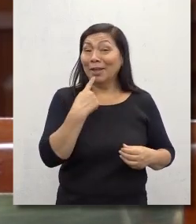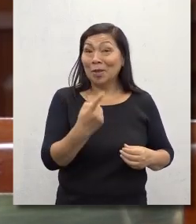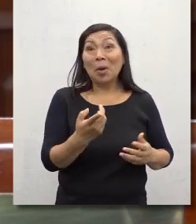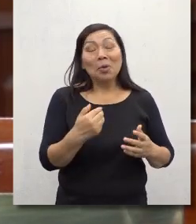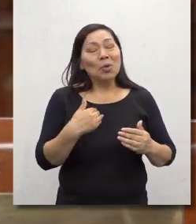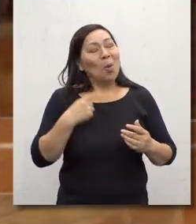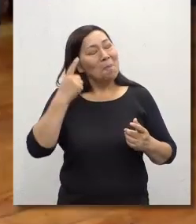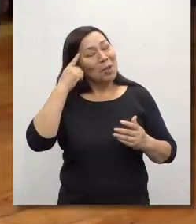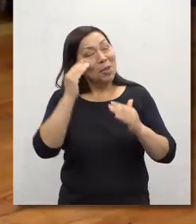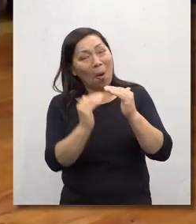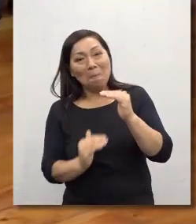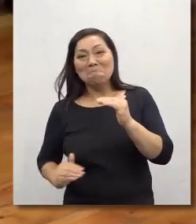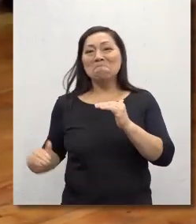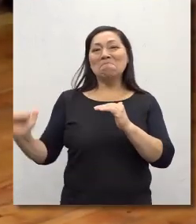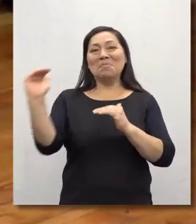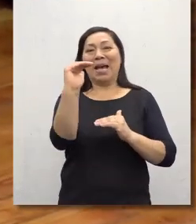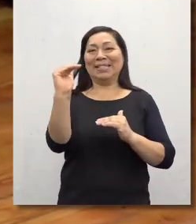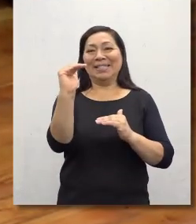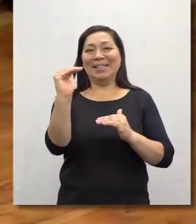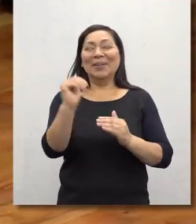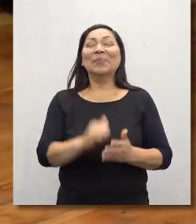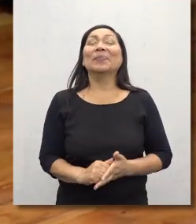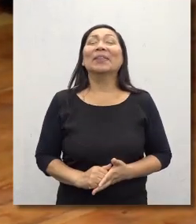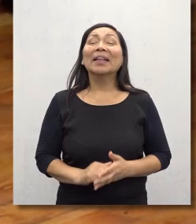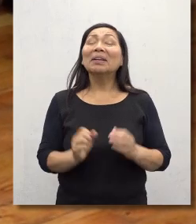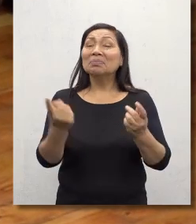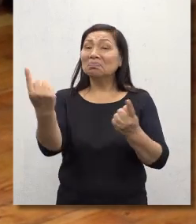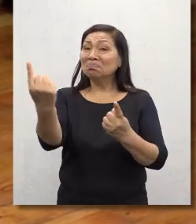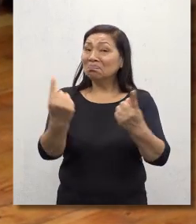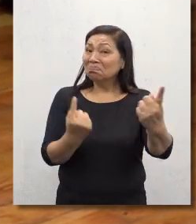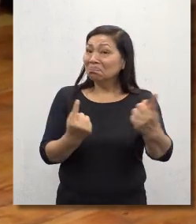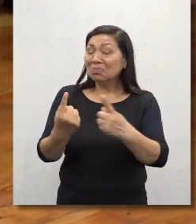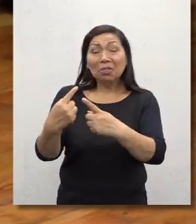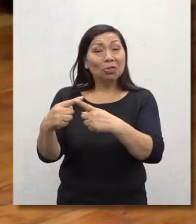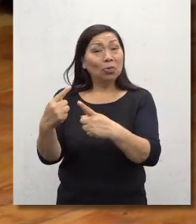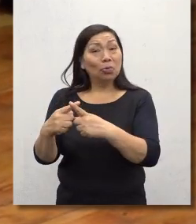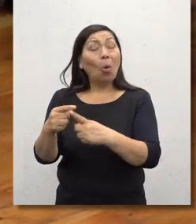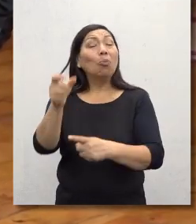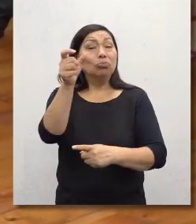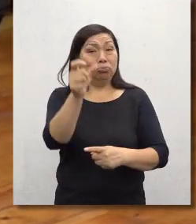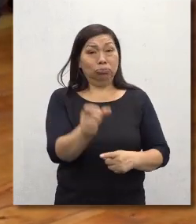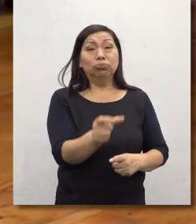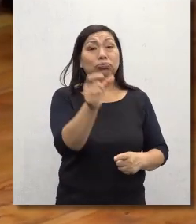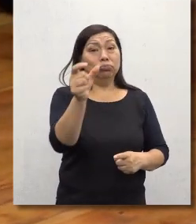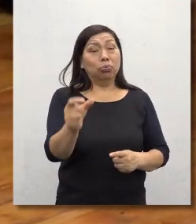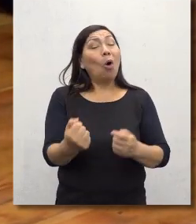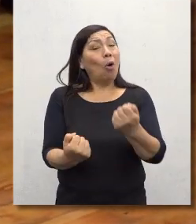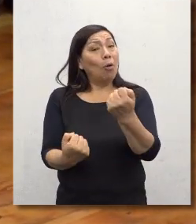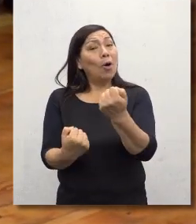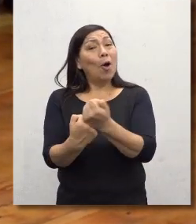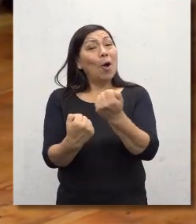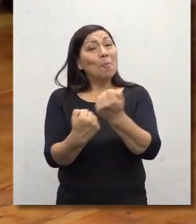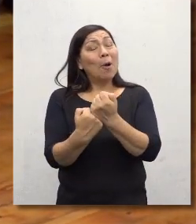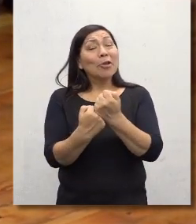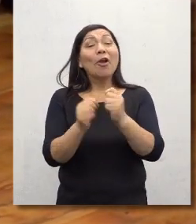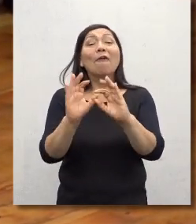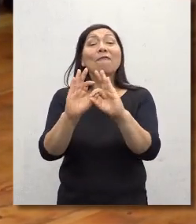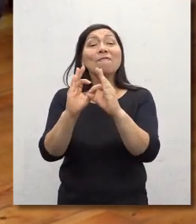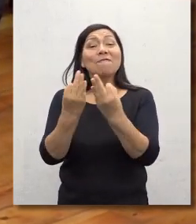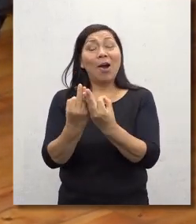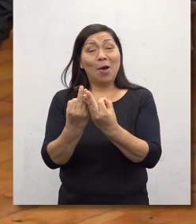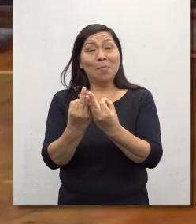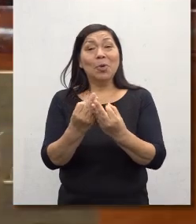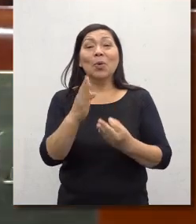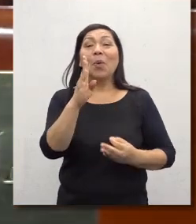espero superarla. Al acto asistieron magistrados, funcionarios, colaboradores y los familiares